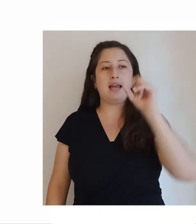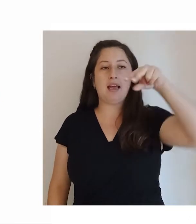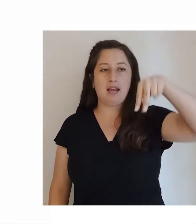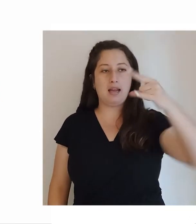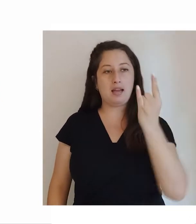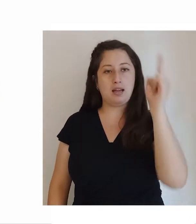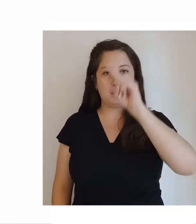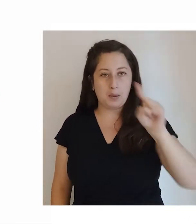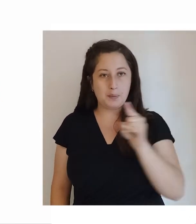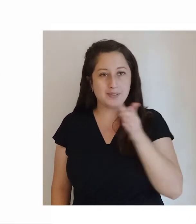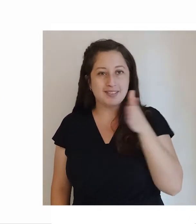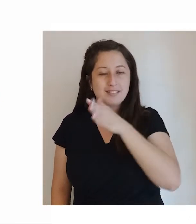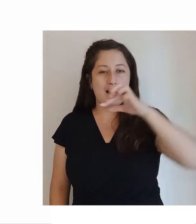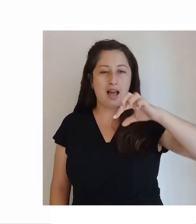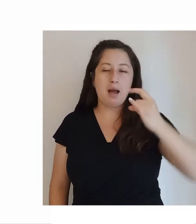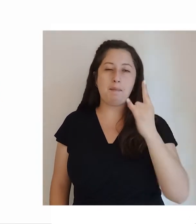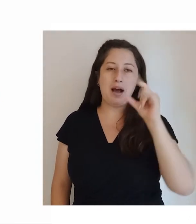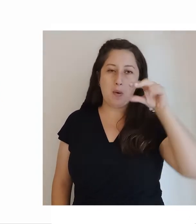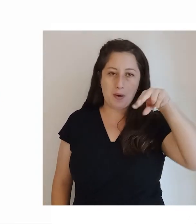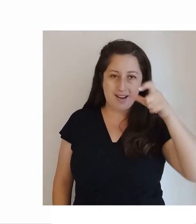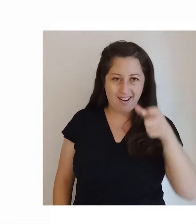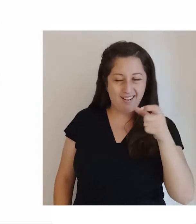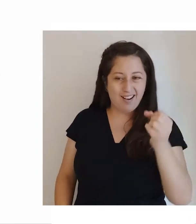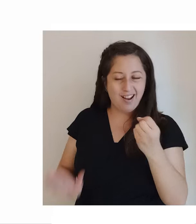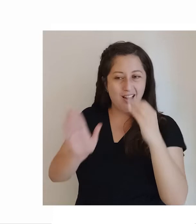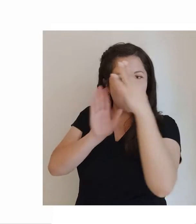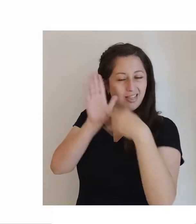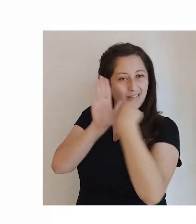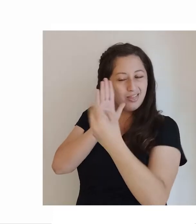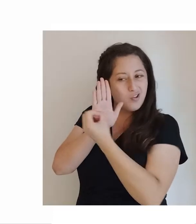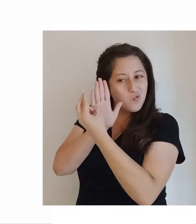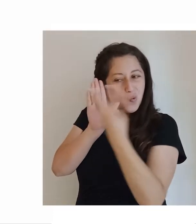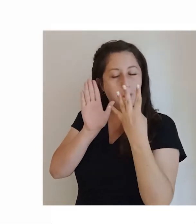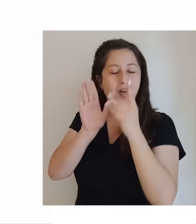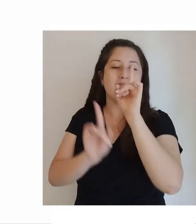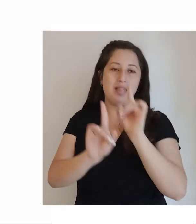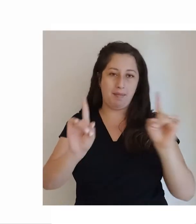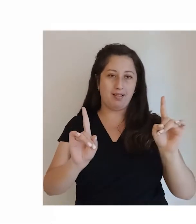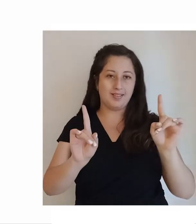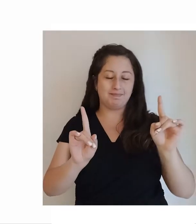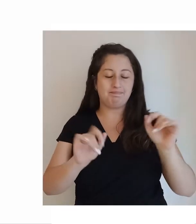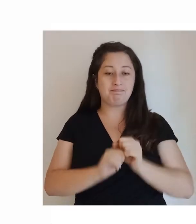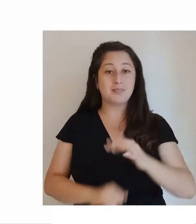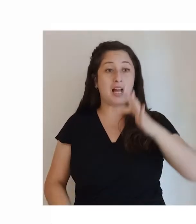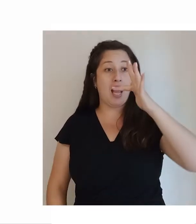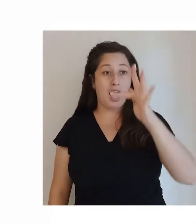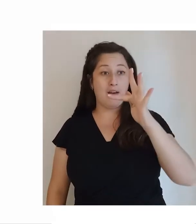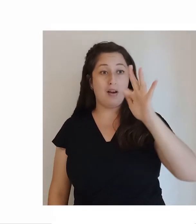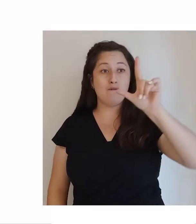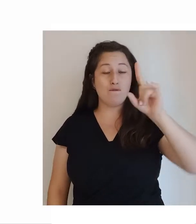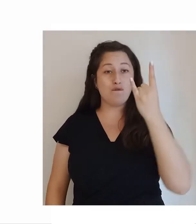Pauling. Estos son relativos. Se obtuvieron tomando como referencia el flúor como